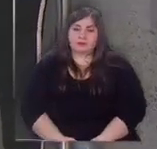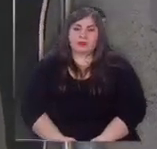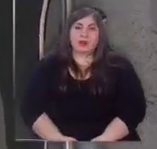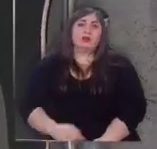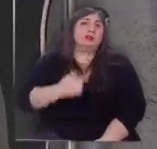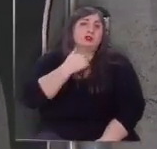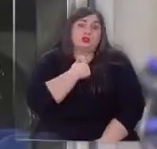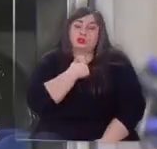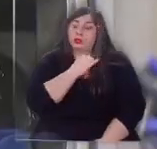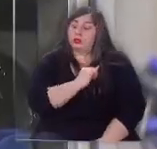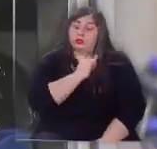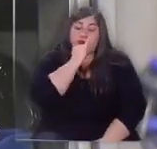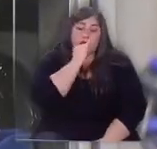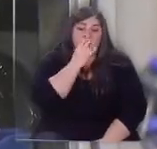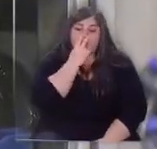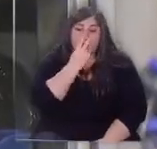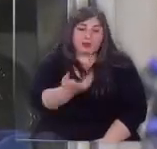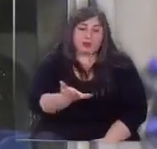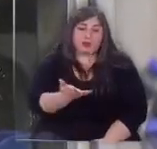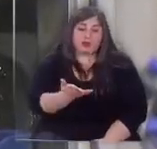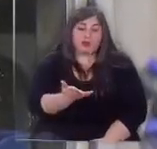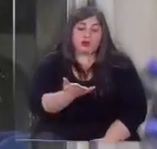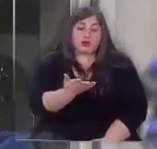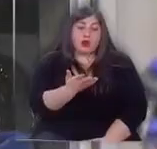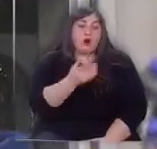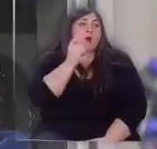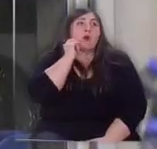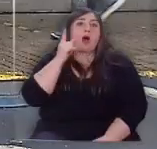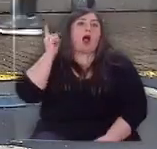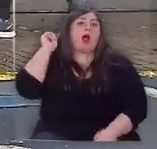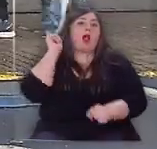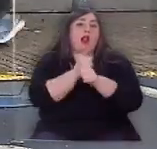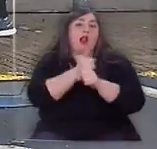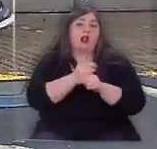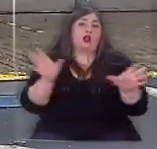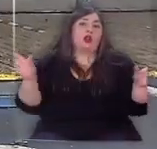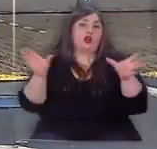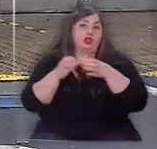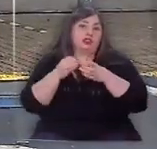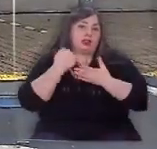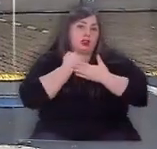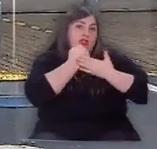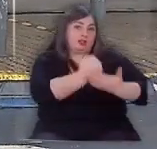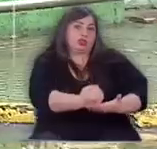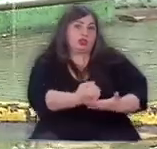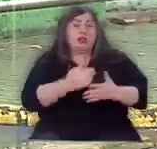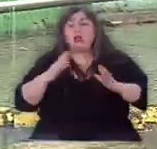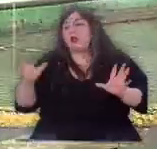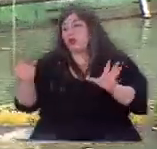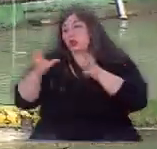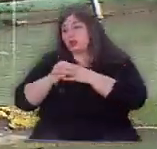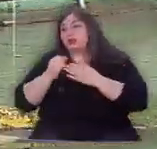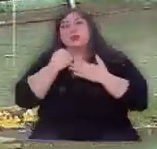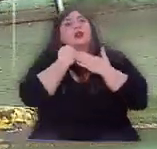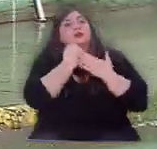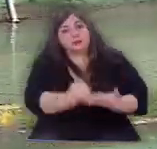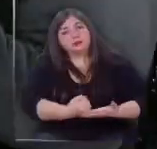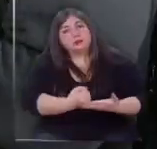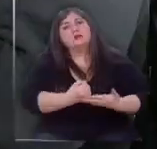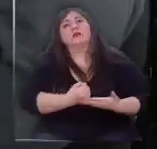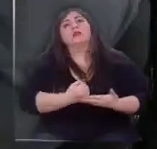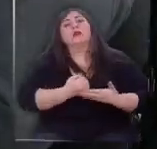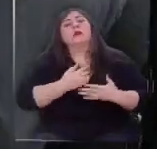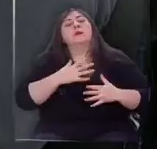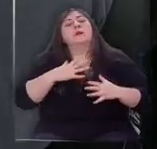Yo todavía no he visto el dictamen del Consejo Asesor. El Consejo Asesor aquí juega un